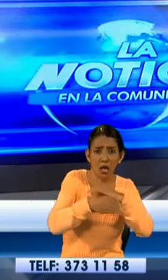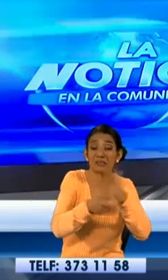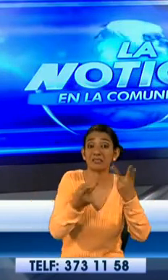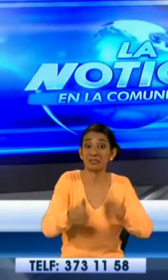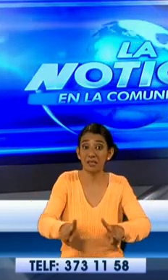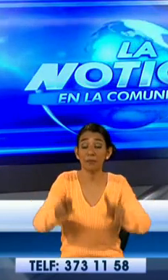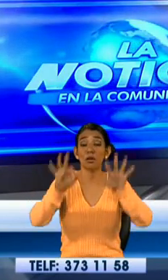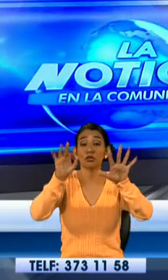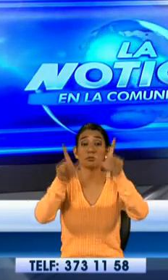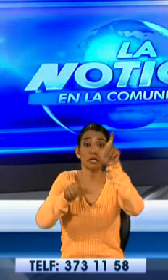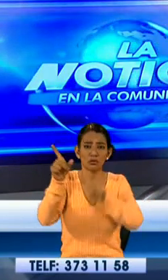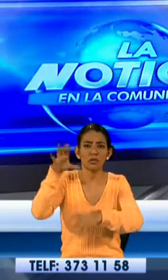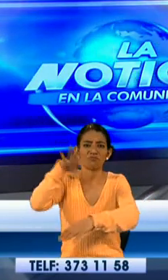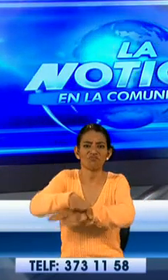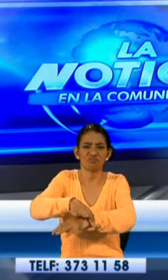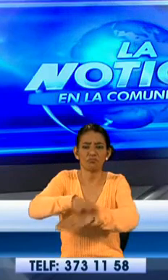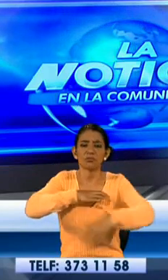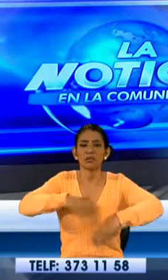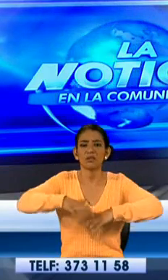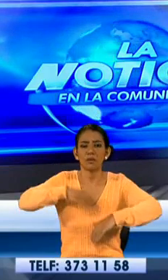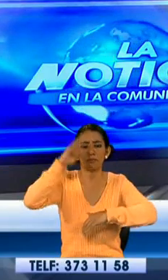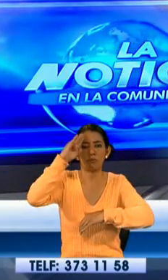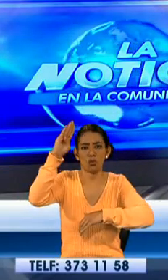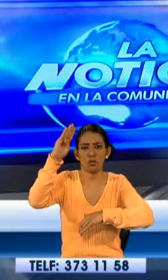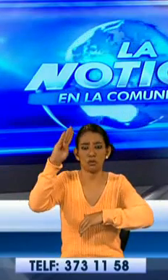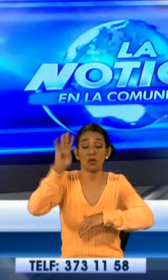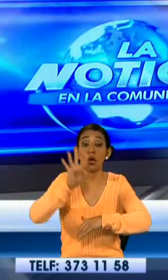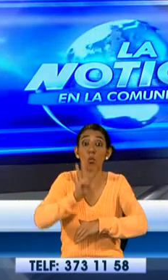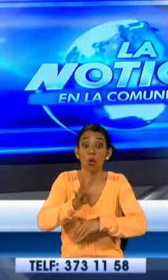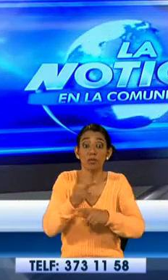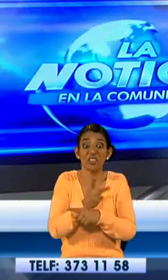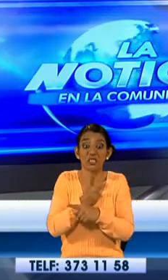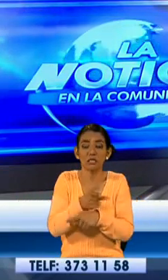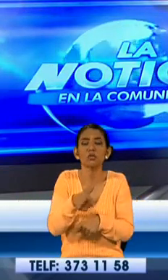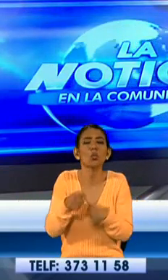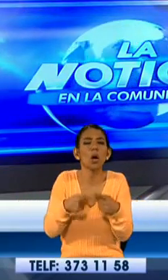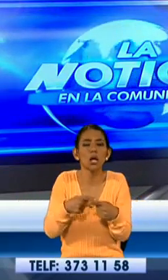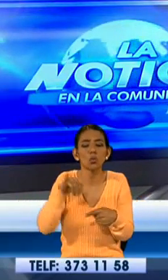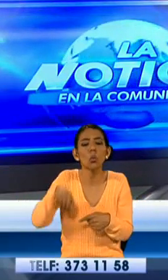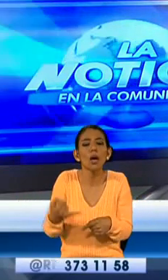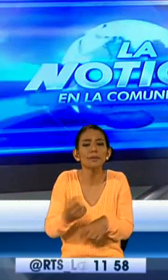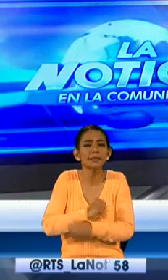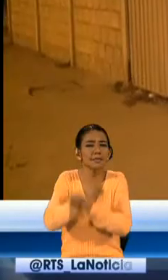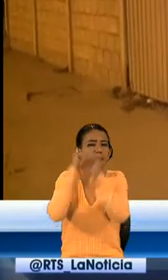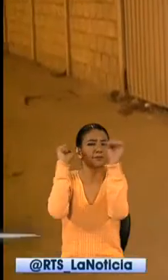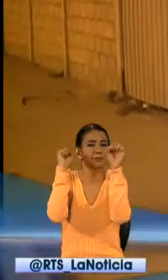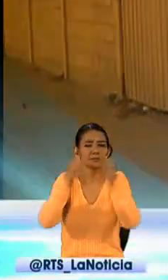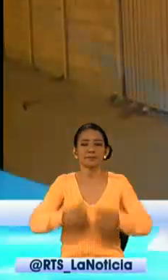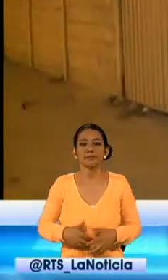resultado del operativo Jaque Mate 4 que se realizó la madrugada de este jueves.